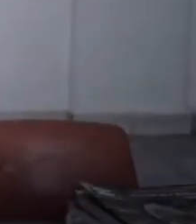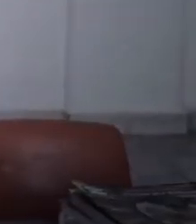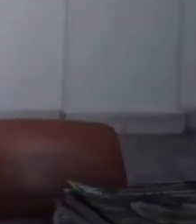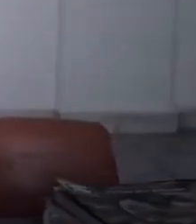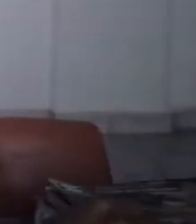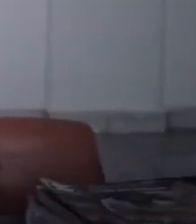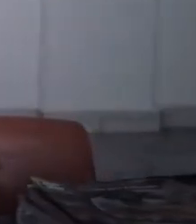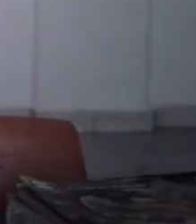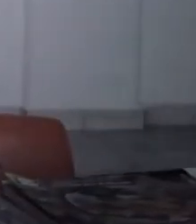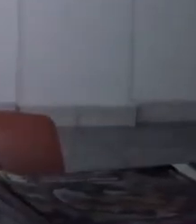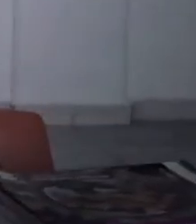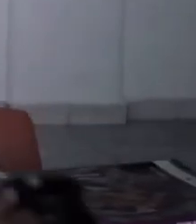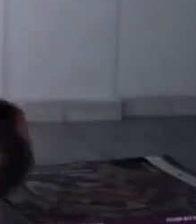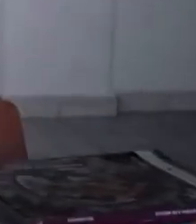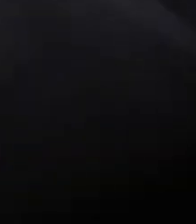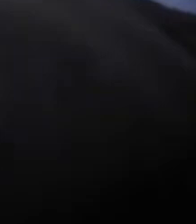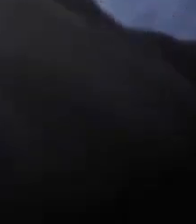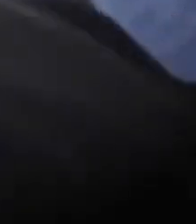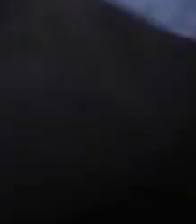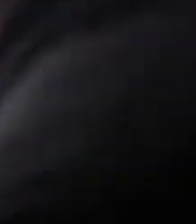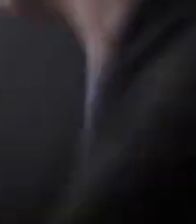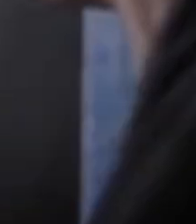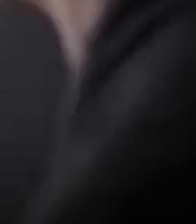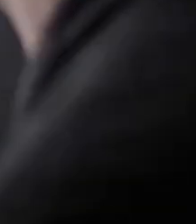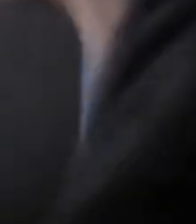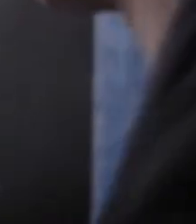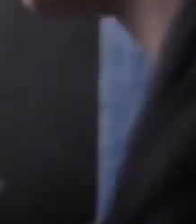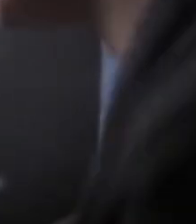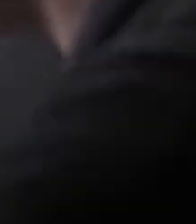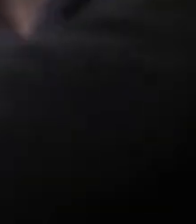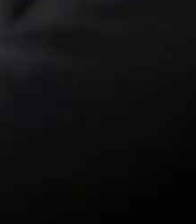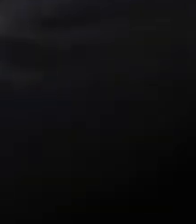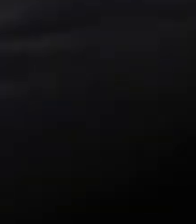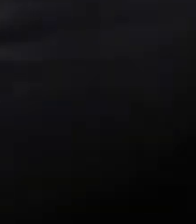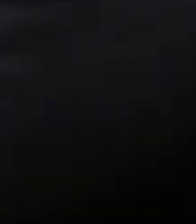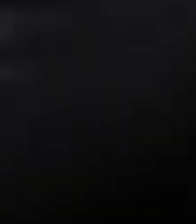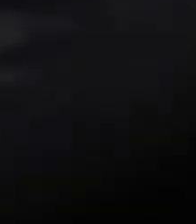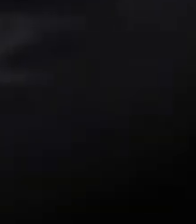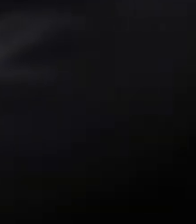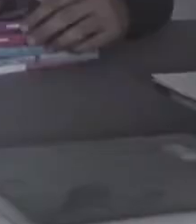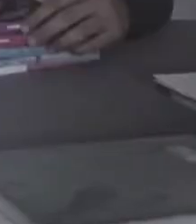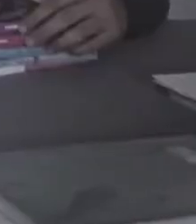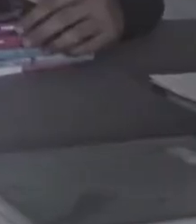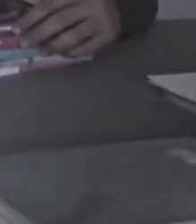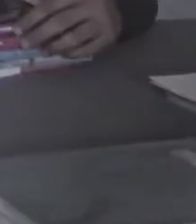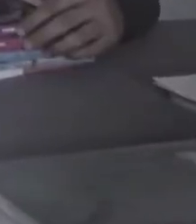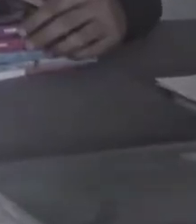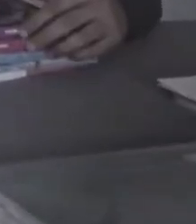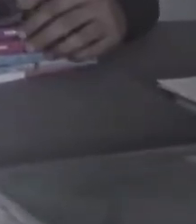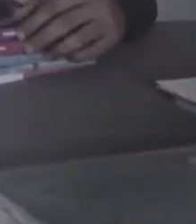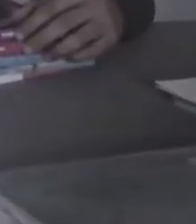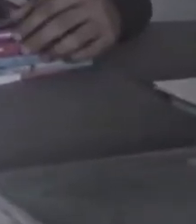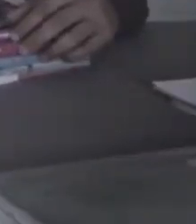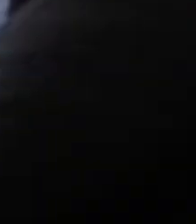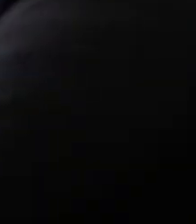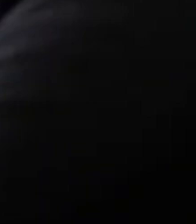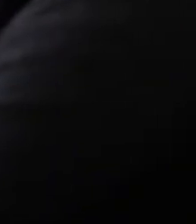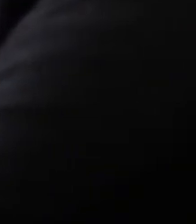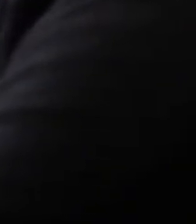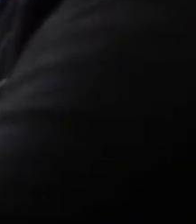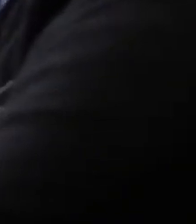Ven, siéntate acá. Vamos a echarnos un café. Va a sonar tonto, pero me siento muy agobiado y frustrado. Parece que ya nadie reconoce